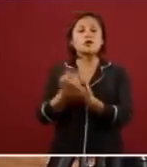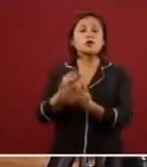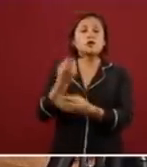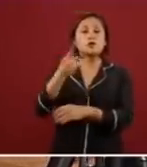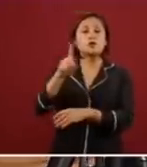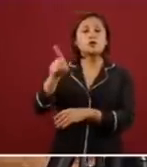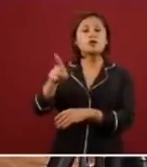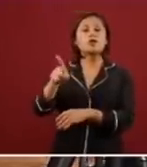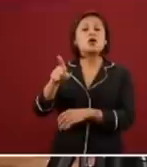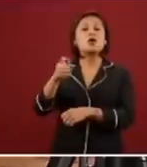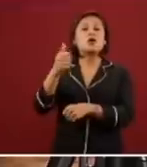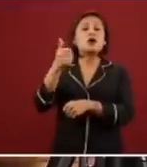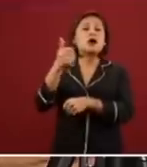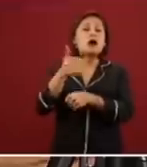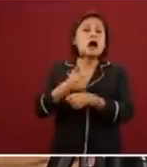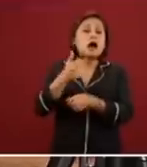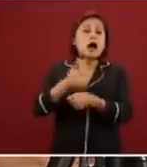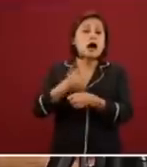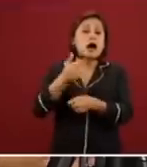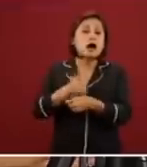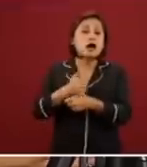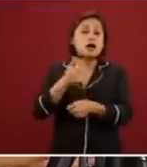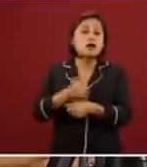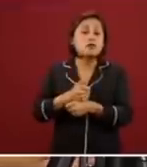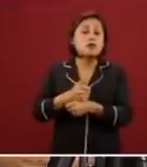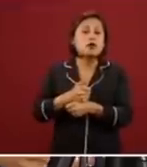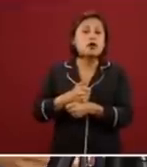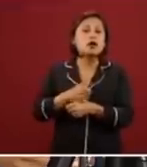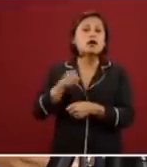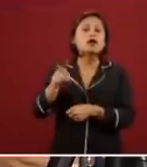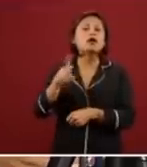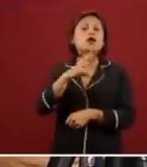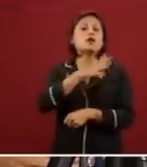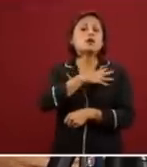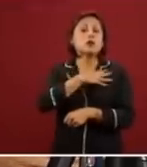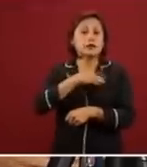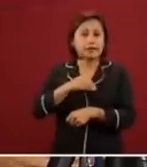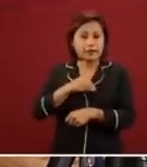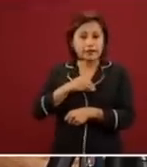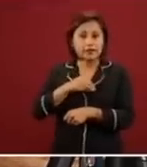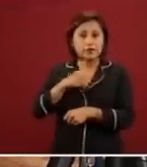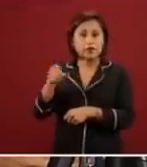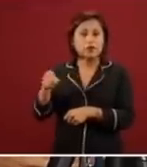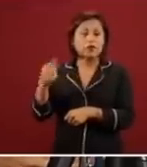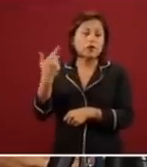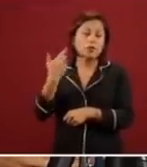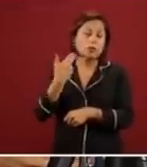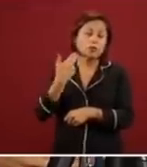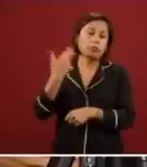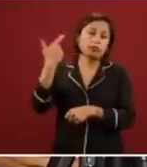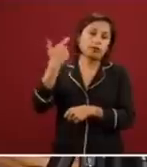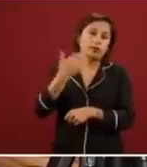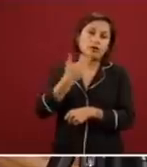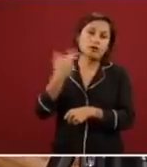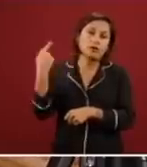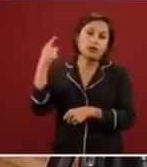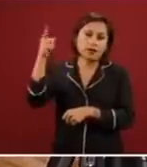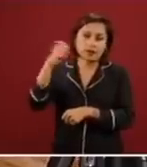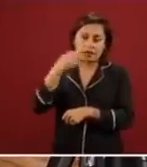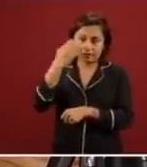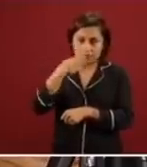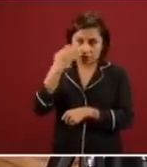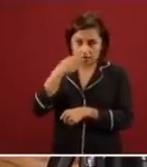recientemente en el tema de la escuela. Quisiera saber si es cierto y cuáles fueron los motivos para que se le